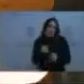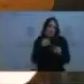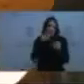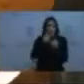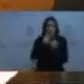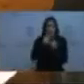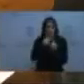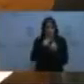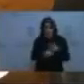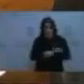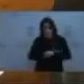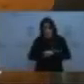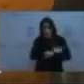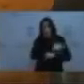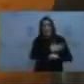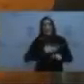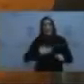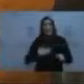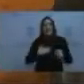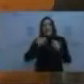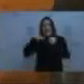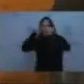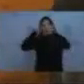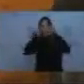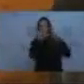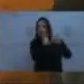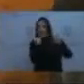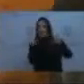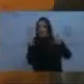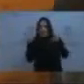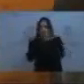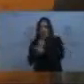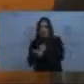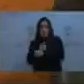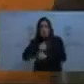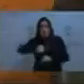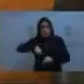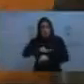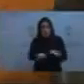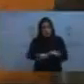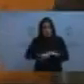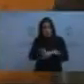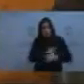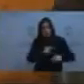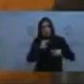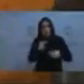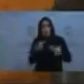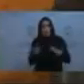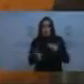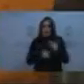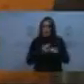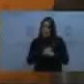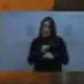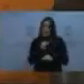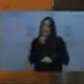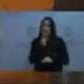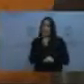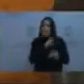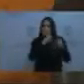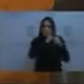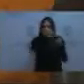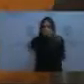del Oriente de Asturias. El Gobierno asturiano dio cumplida respuesta a esta intoxicación y se comprometió en varias reuniones